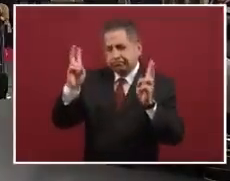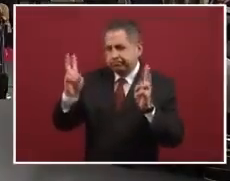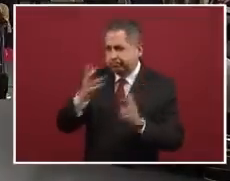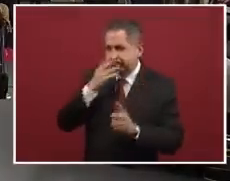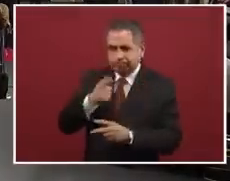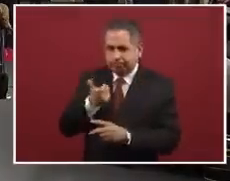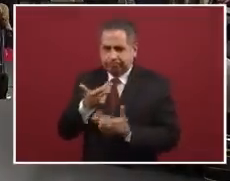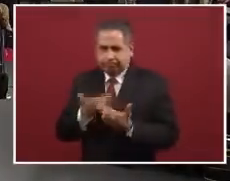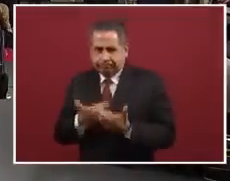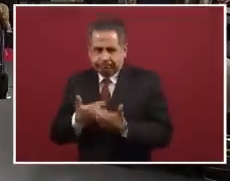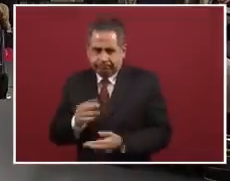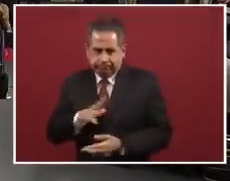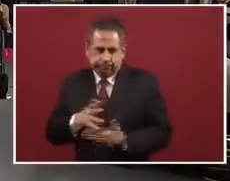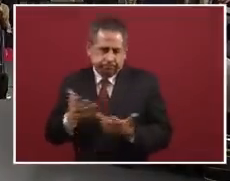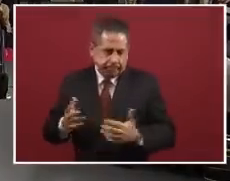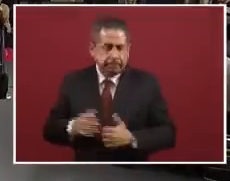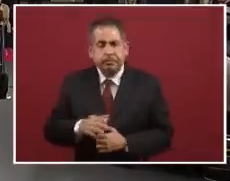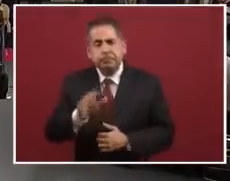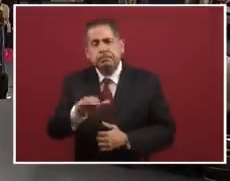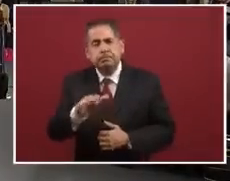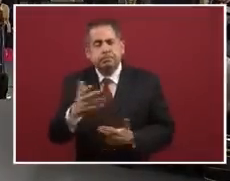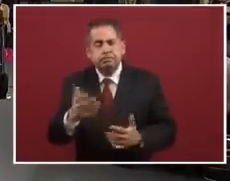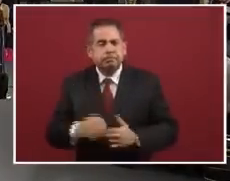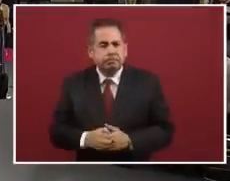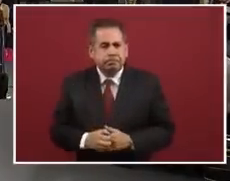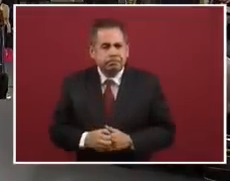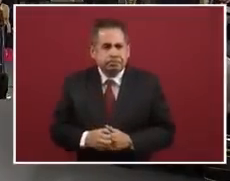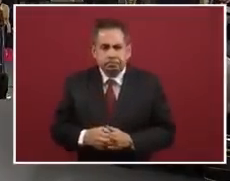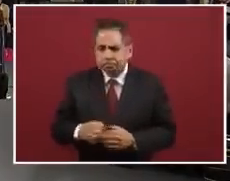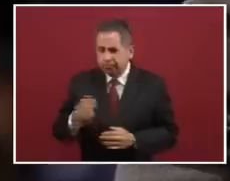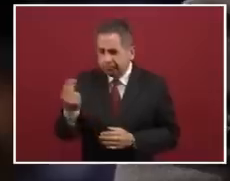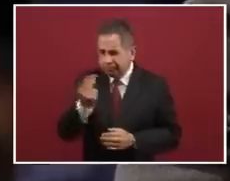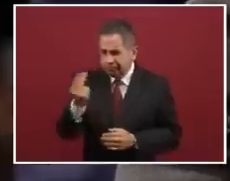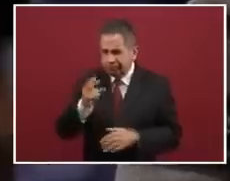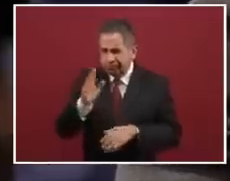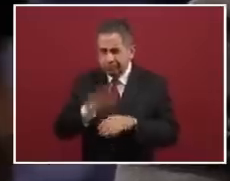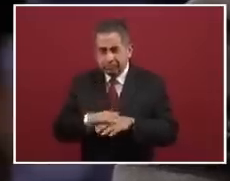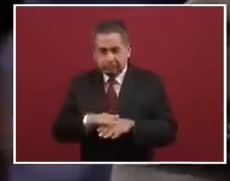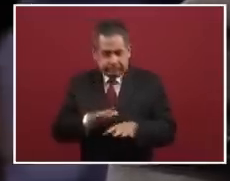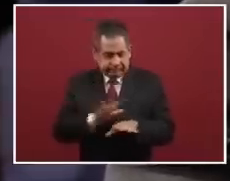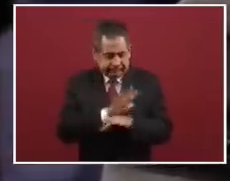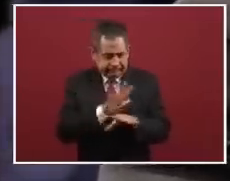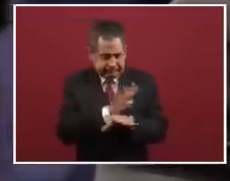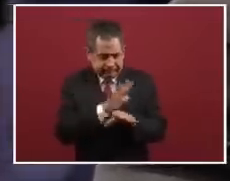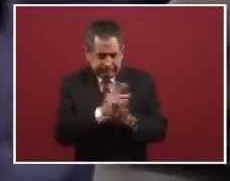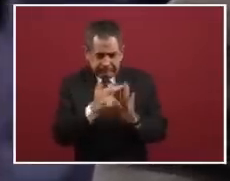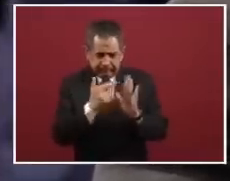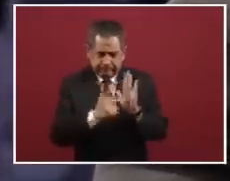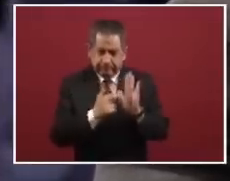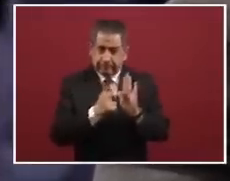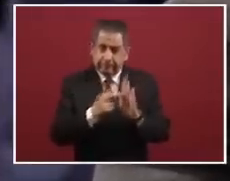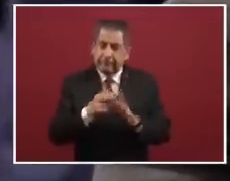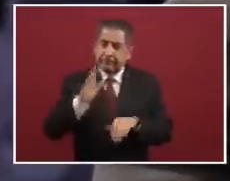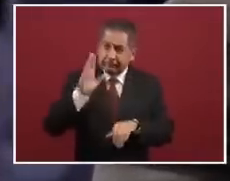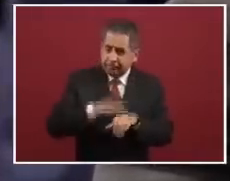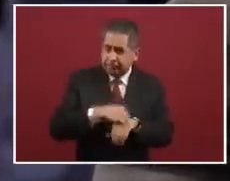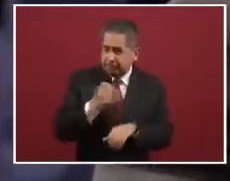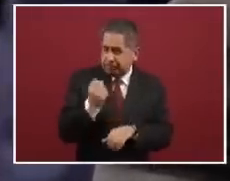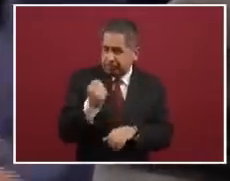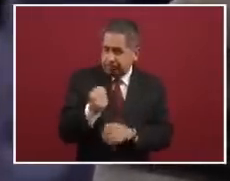manera. Dígame, ¿habrá necesidad de hacer más adecuaciones financieras? ¿Habrá que